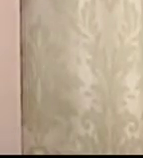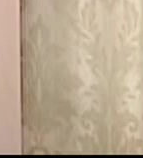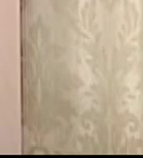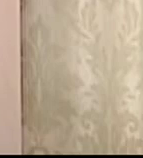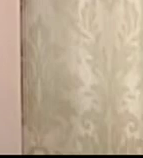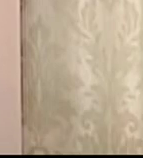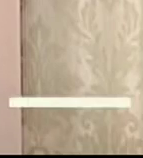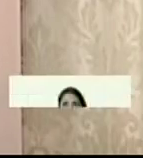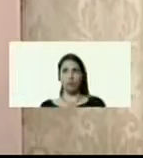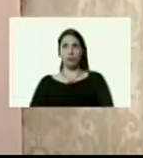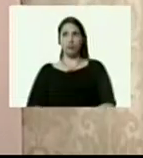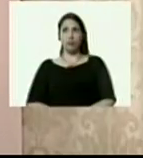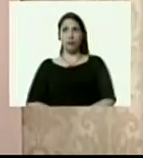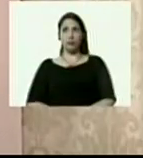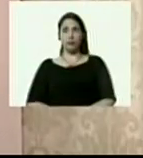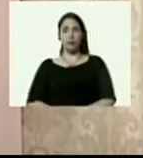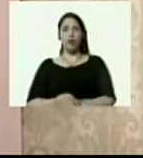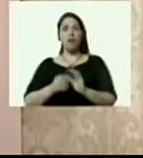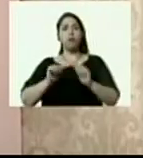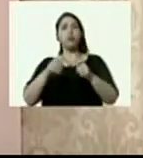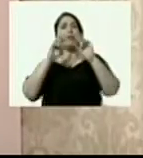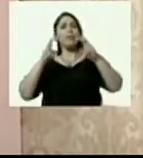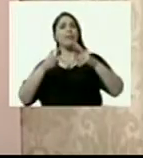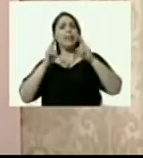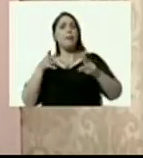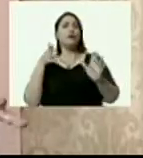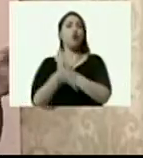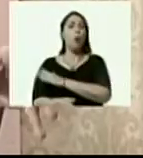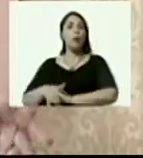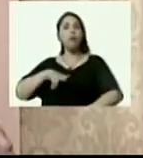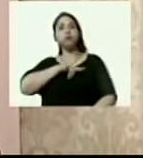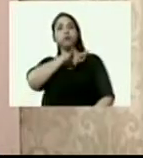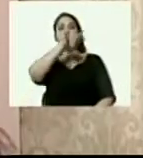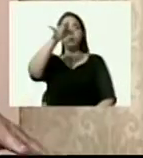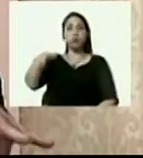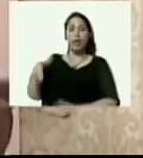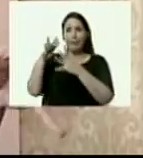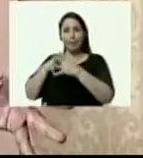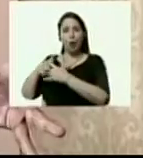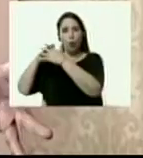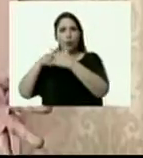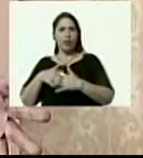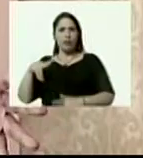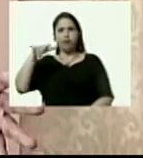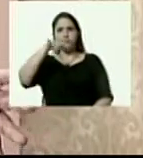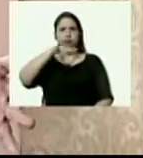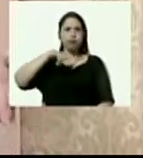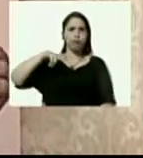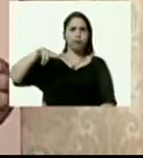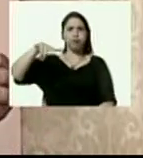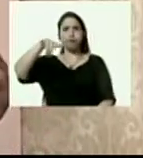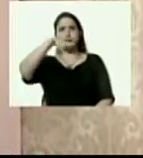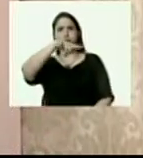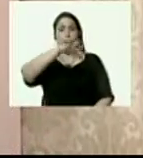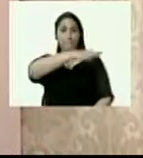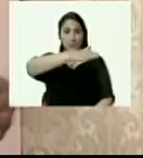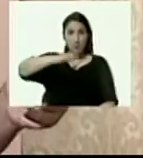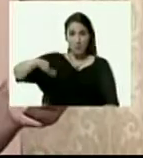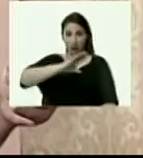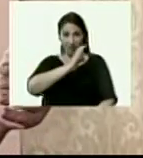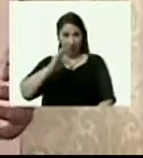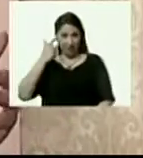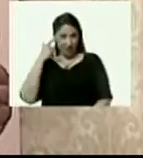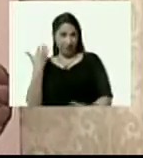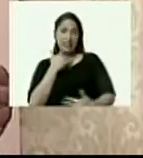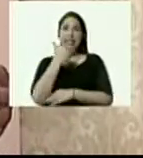en su intervención inicial al tema de el avión estadounidense que voló en el mar caribe muy